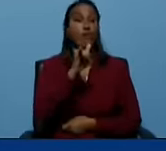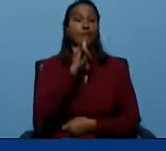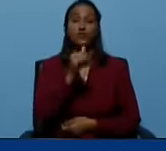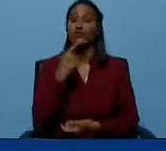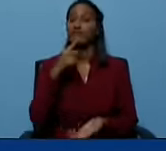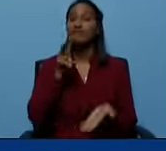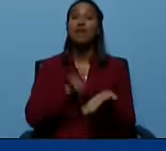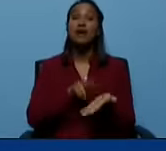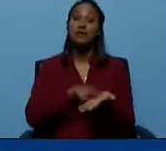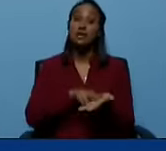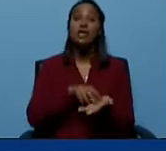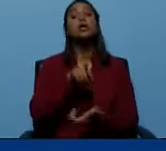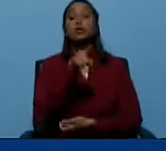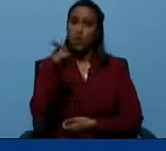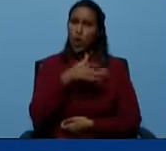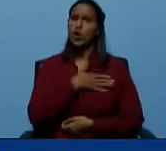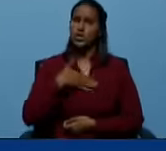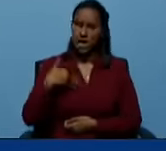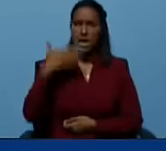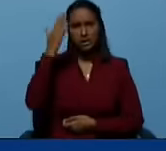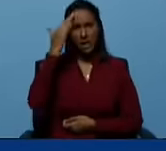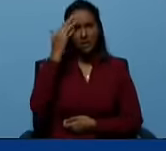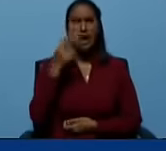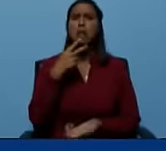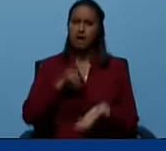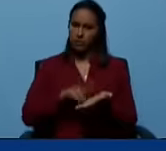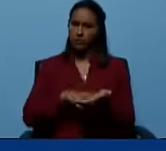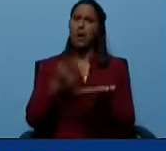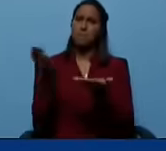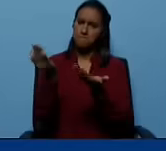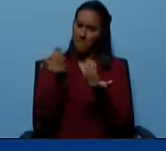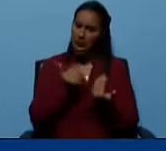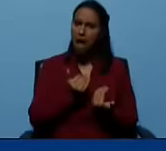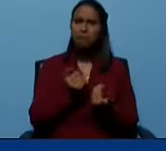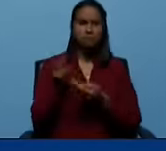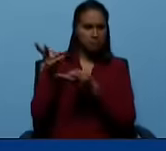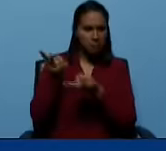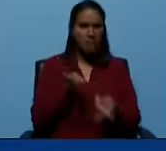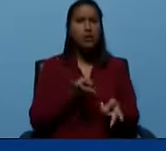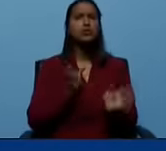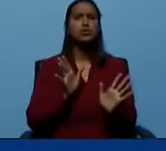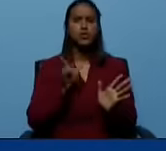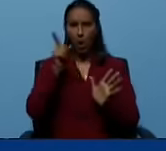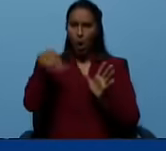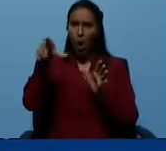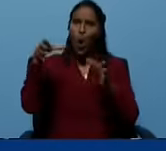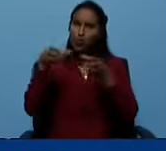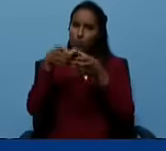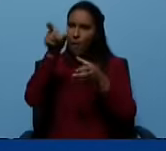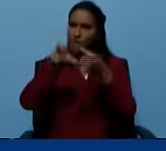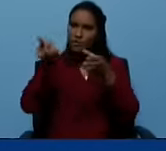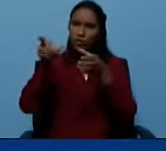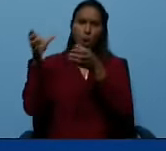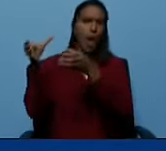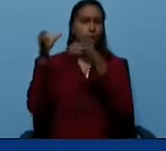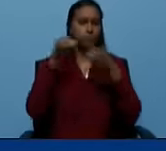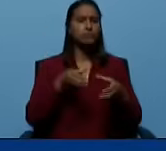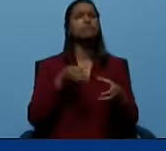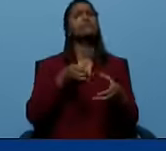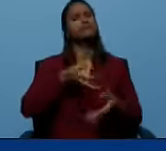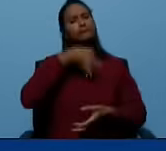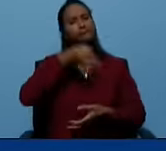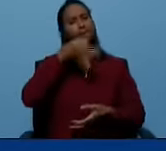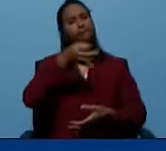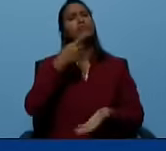Ojalá, si ellos quisieran saber la verdad está aquí. Pudieran mandar una delegación para que vean la verdad. Convictos y